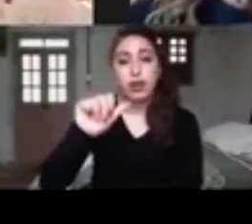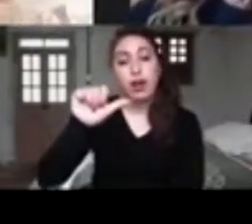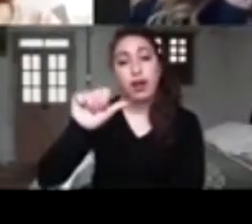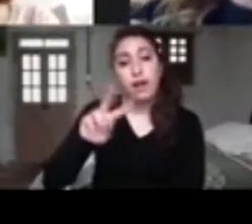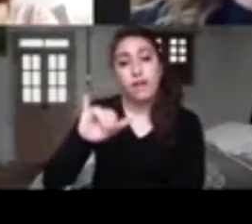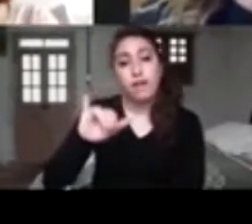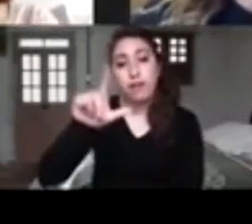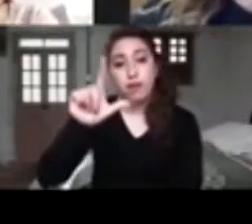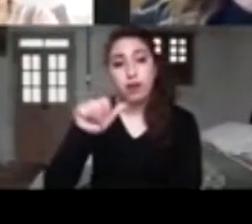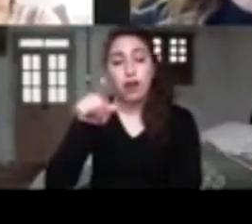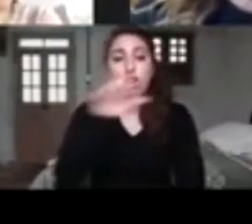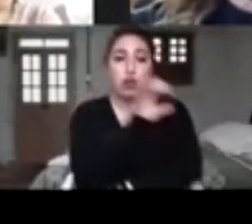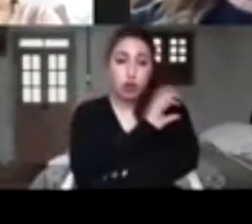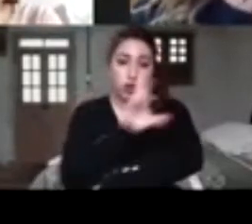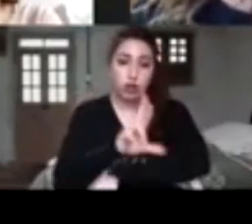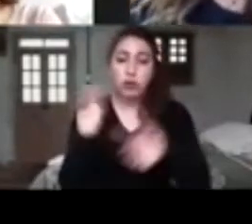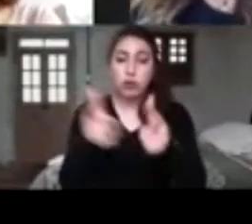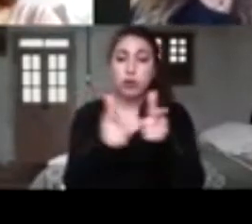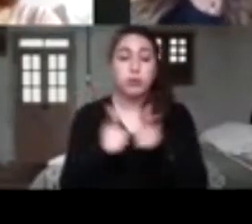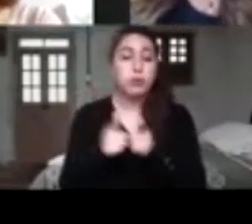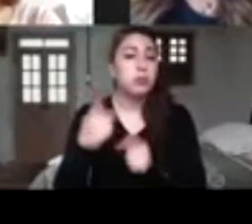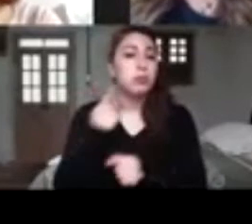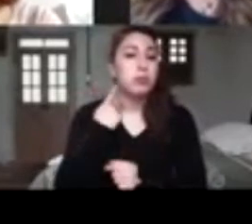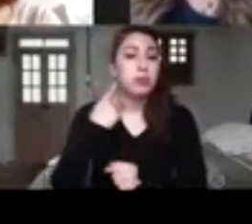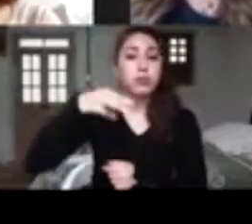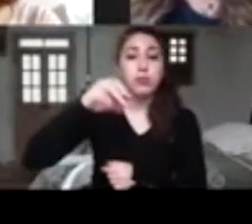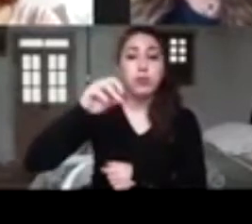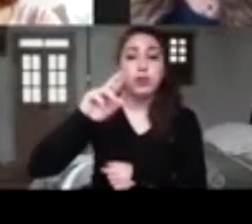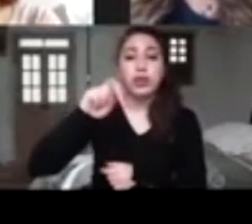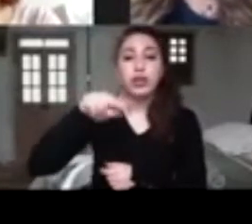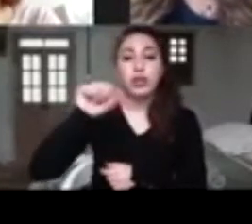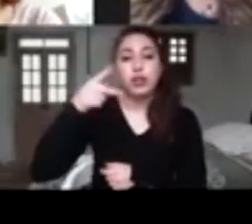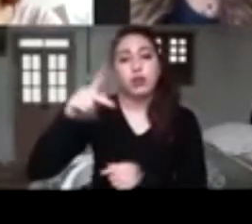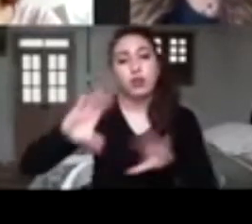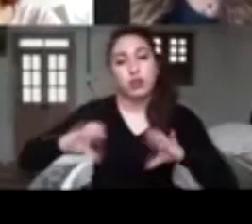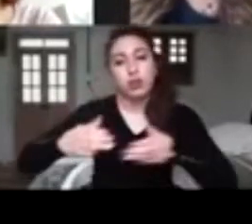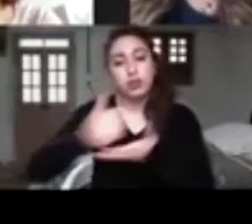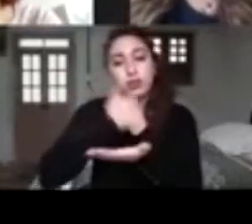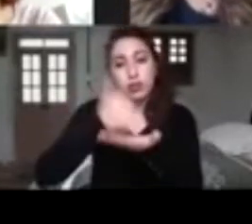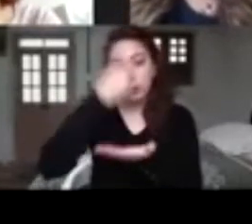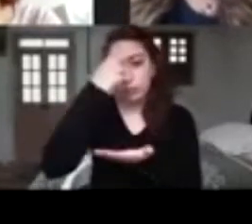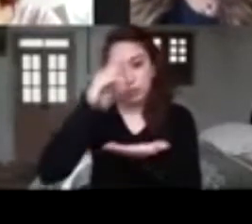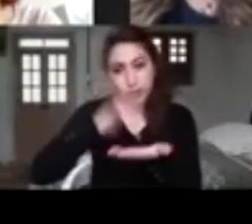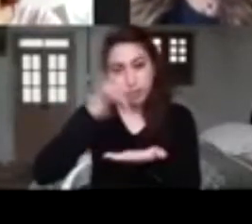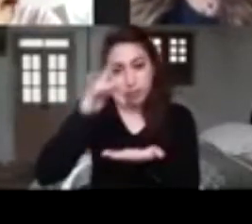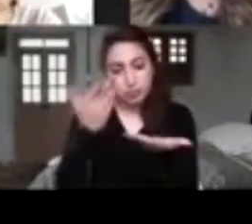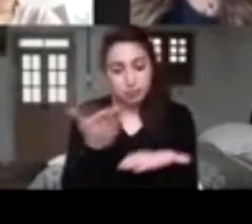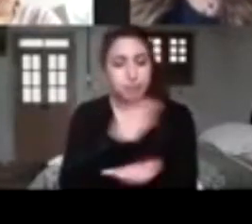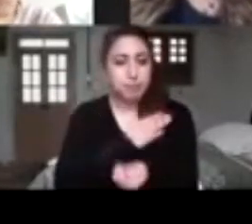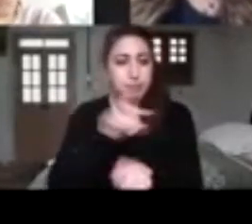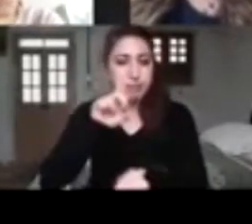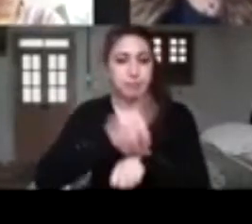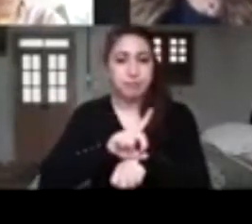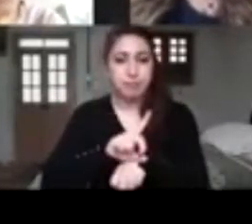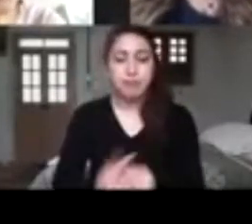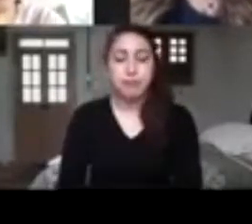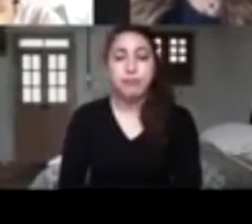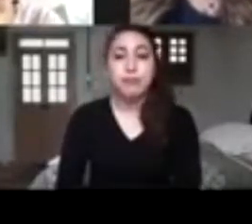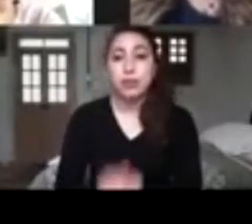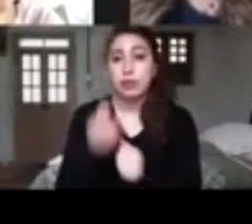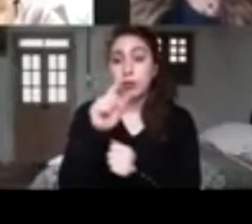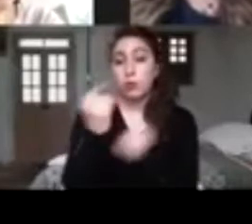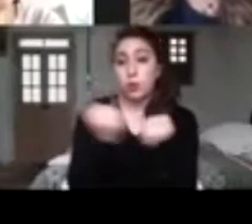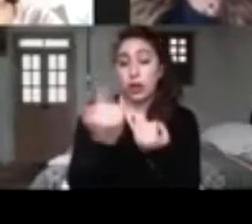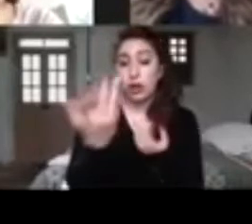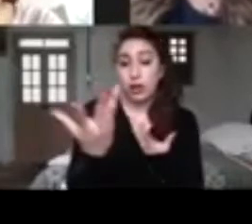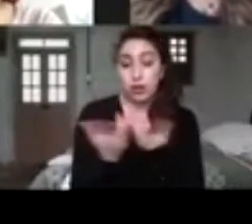es Buenos coordinadora del días. Grupo Parlamentario de Morena en el Congreso de la Ciudad de México. Muy buenos Gracias. días. Buenos días. También se encuentra